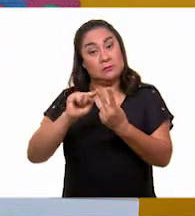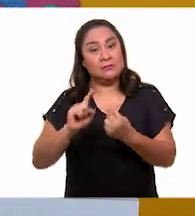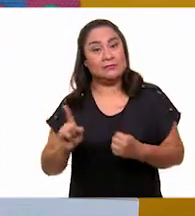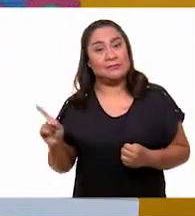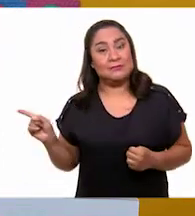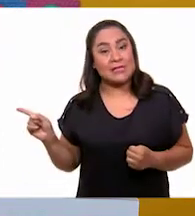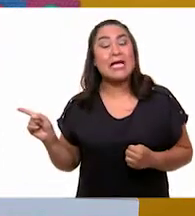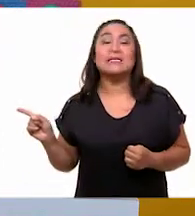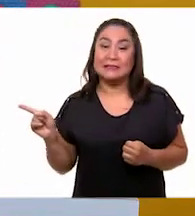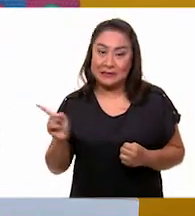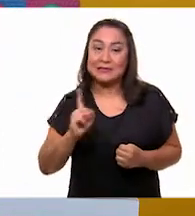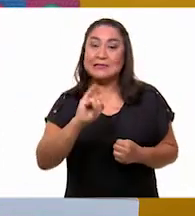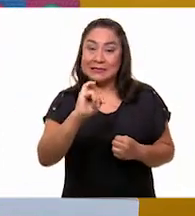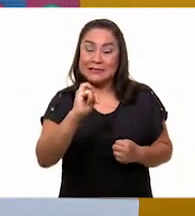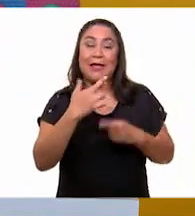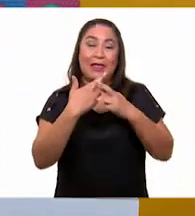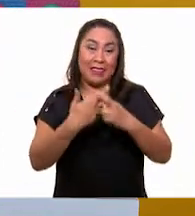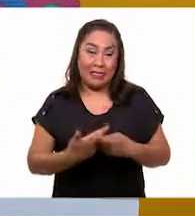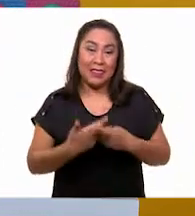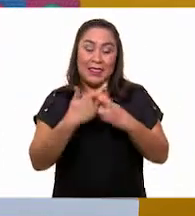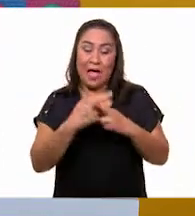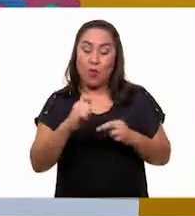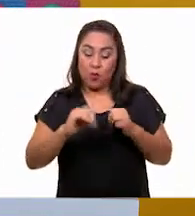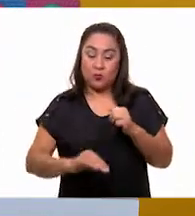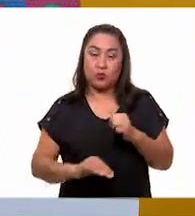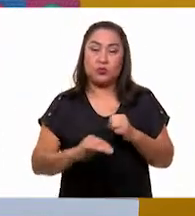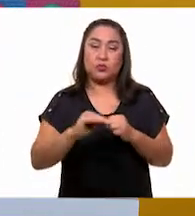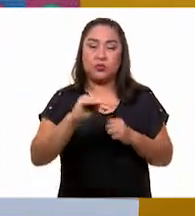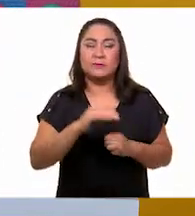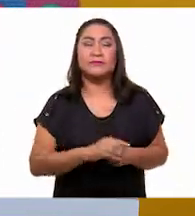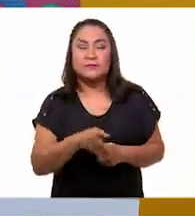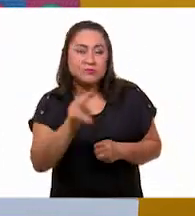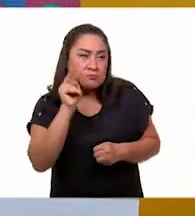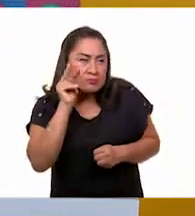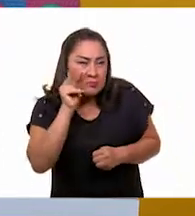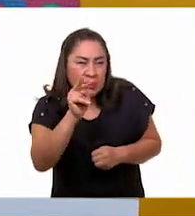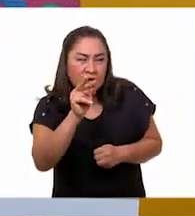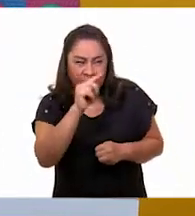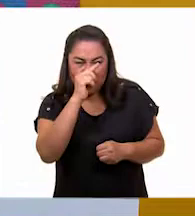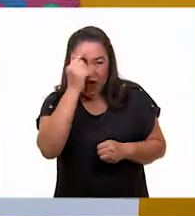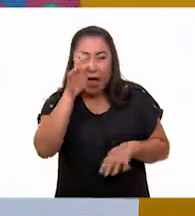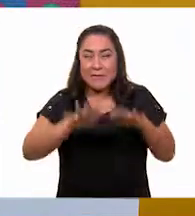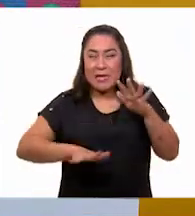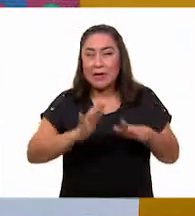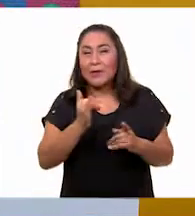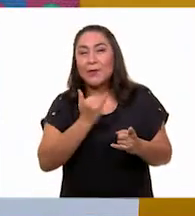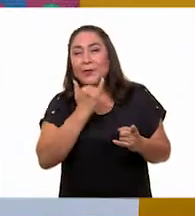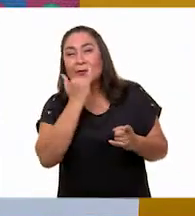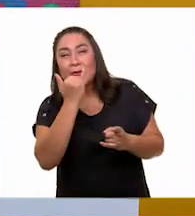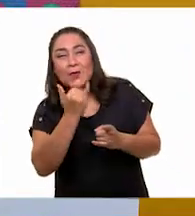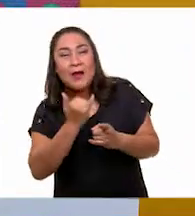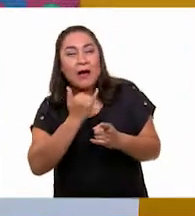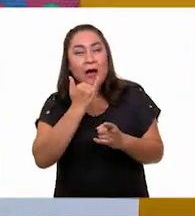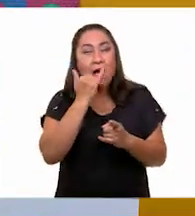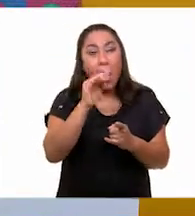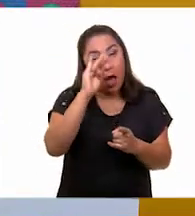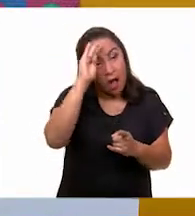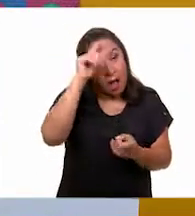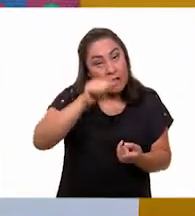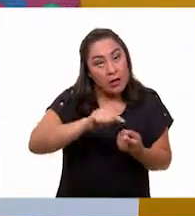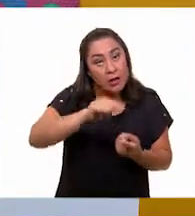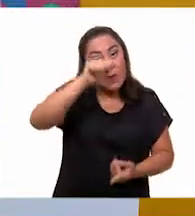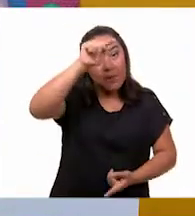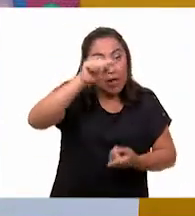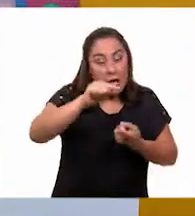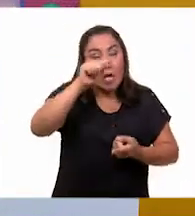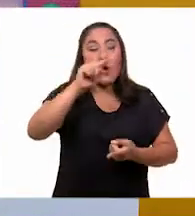Correcto. Entonces, si nosotros podemos observar esto de la visión, muchas veces nos engaña y mucho tiene que ver el tamaño y la forma